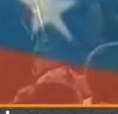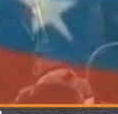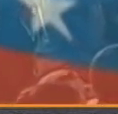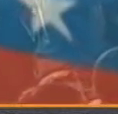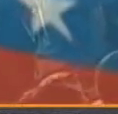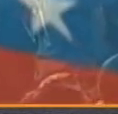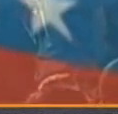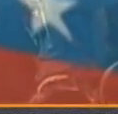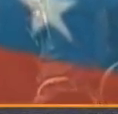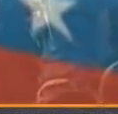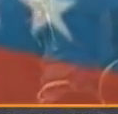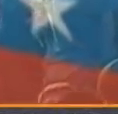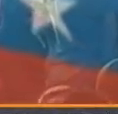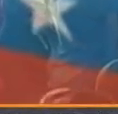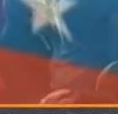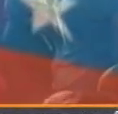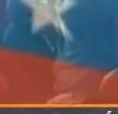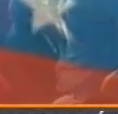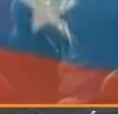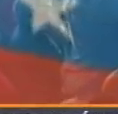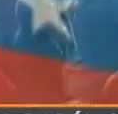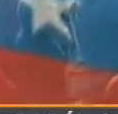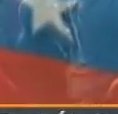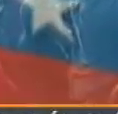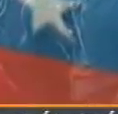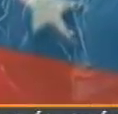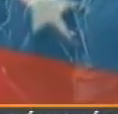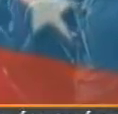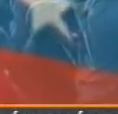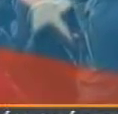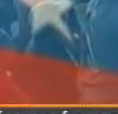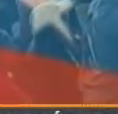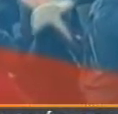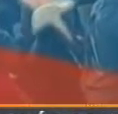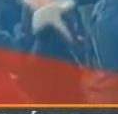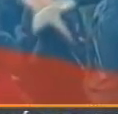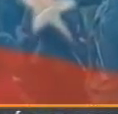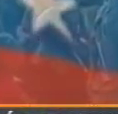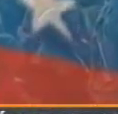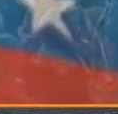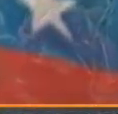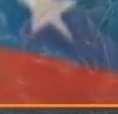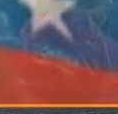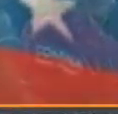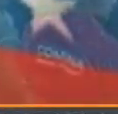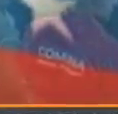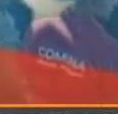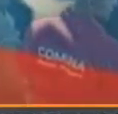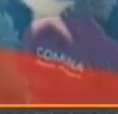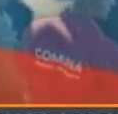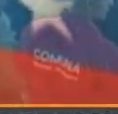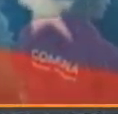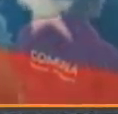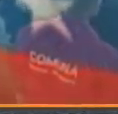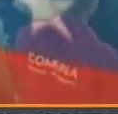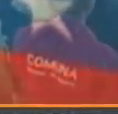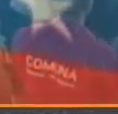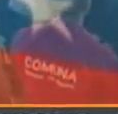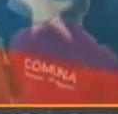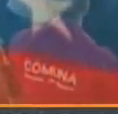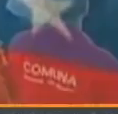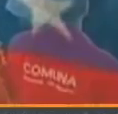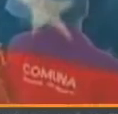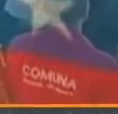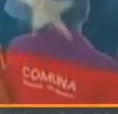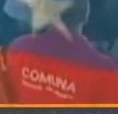Asamblea Nacional Constituyente para que a más tardar 48 horas finiquite todo lo relacionado a la acreditación de los